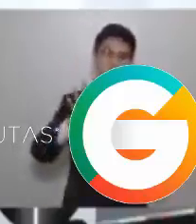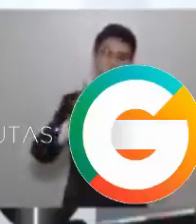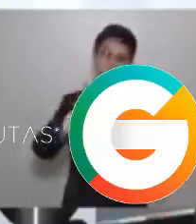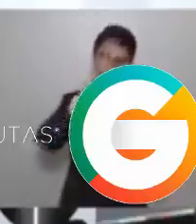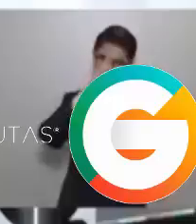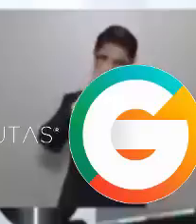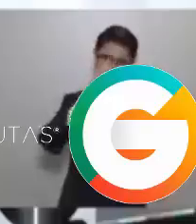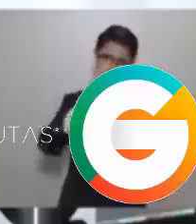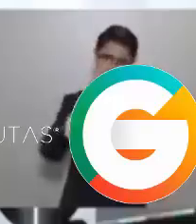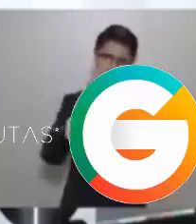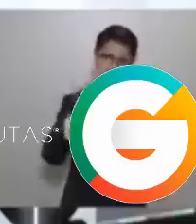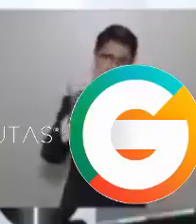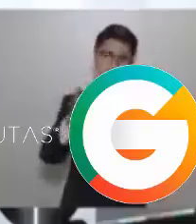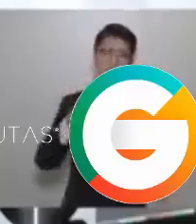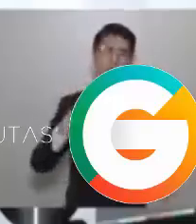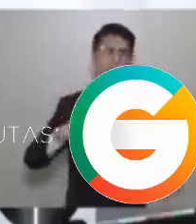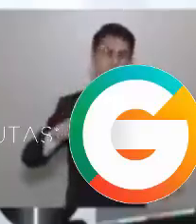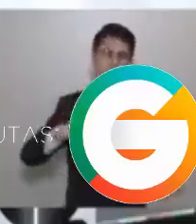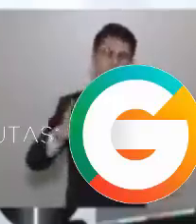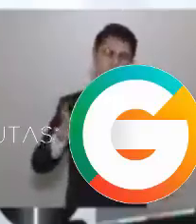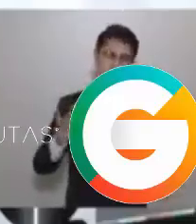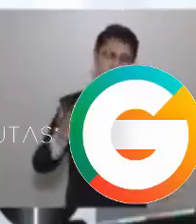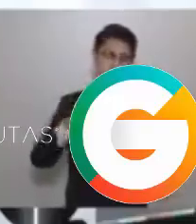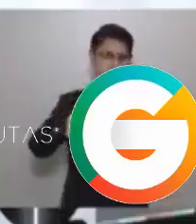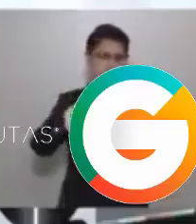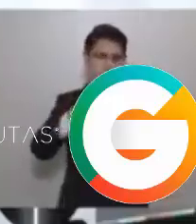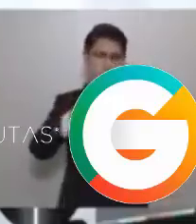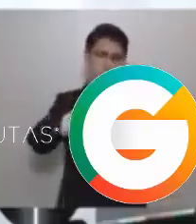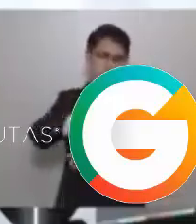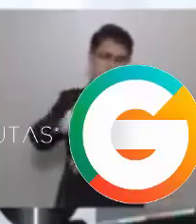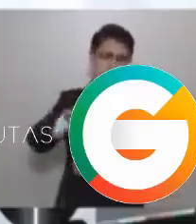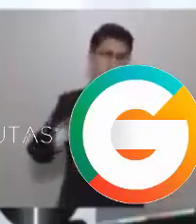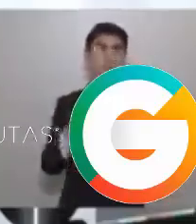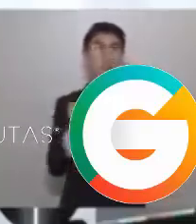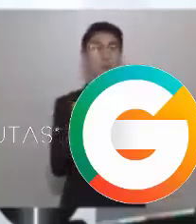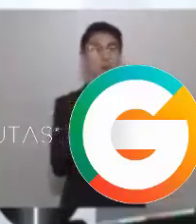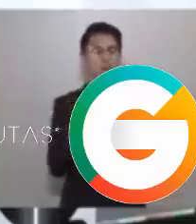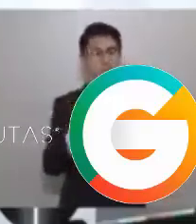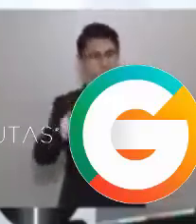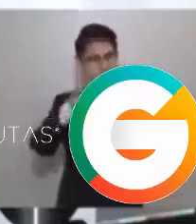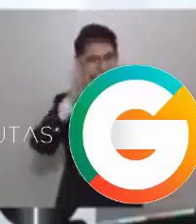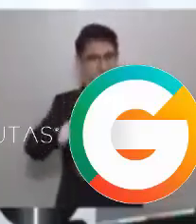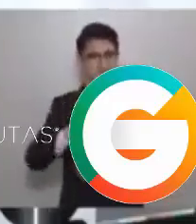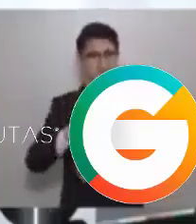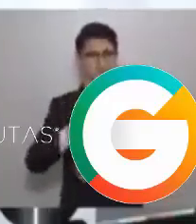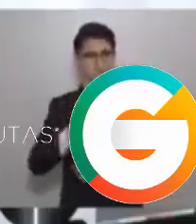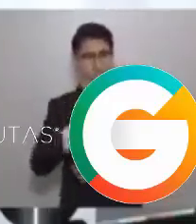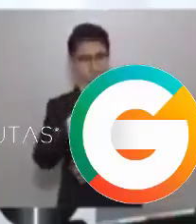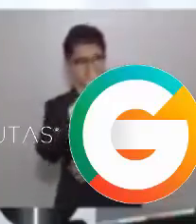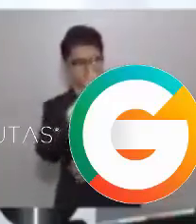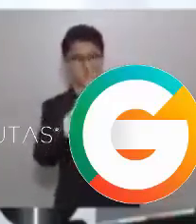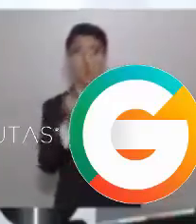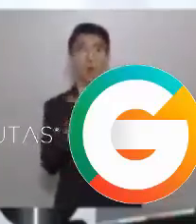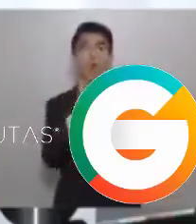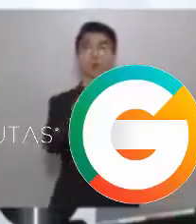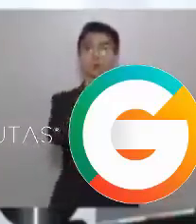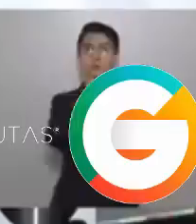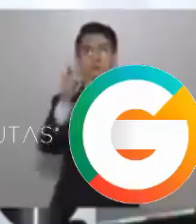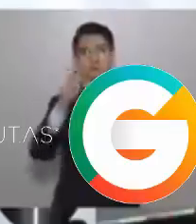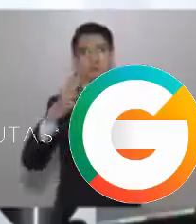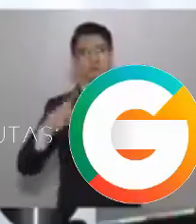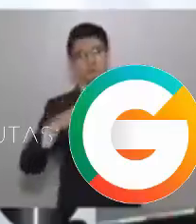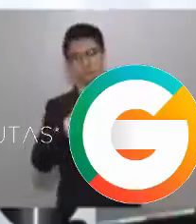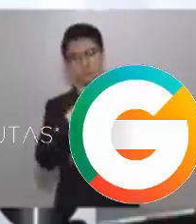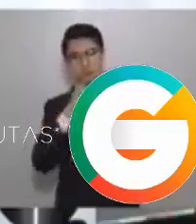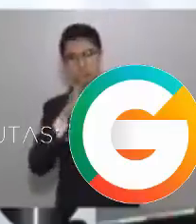como tales, lo comento, y en estricto respeto al derecho que tienen como informadores de comunicar. Algunas de estas